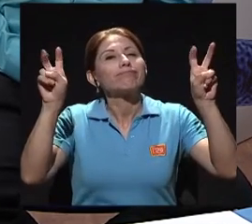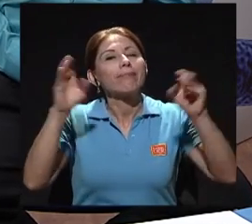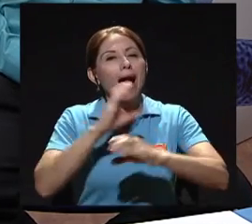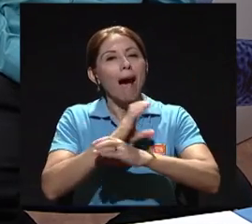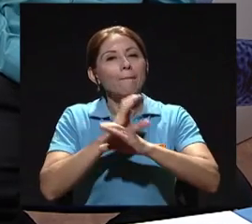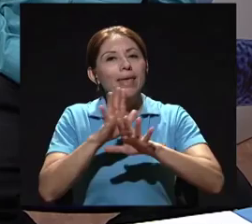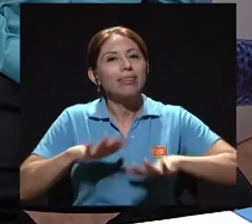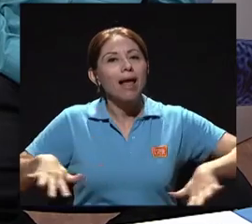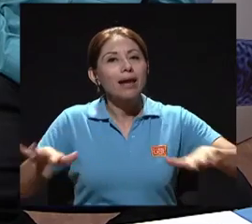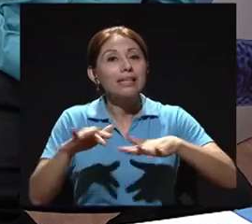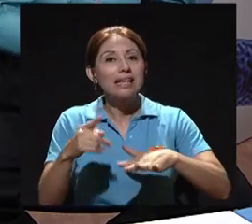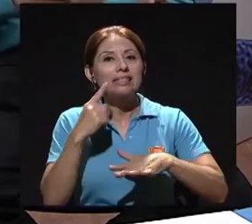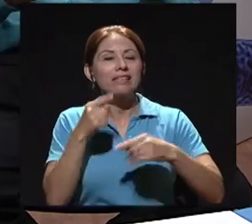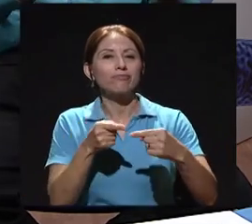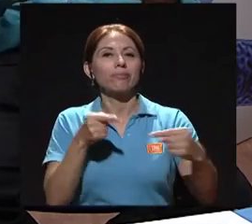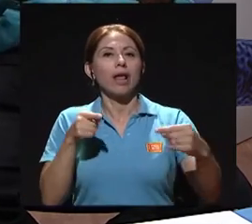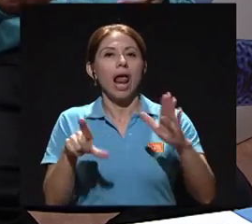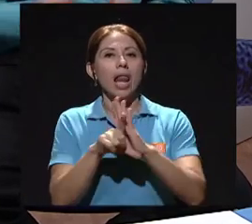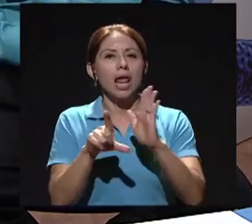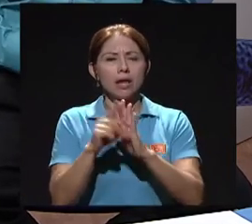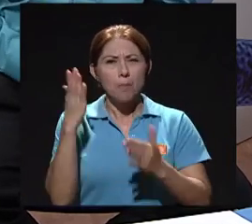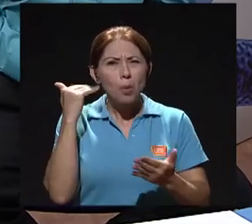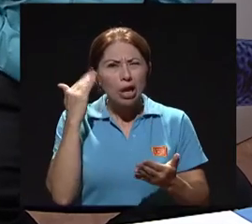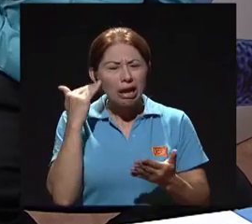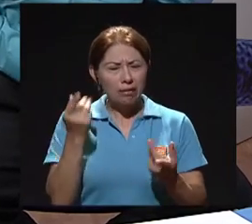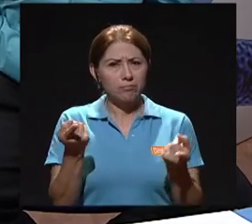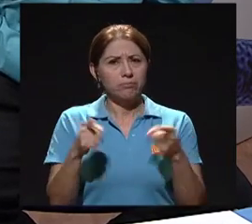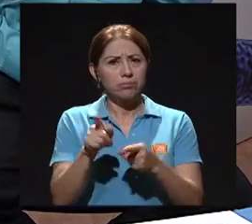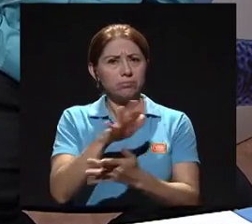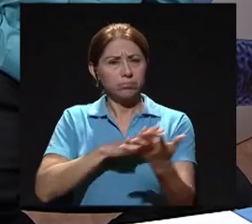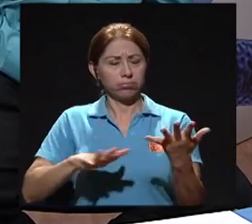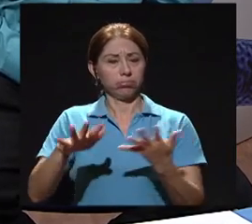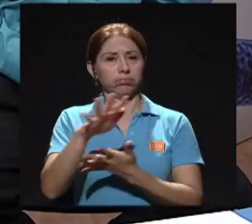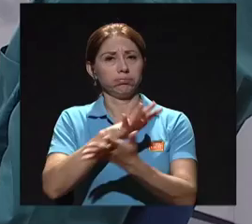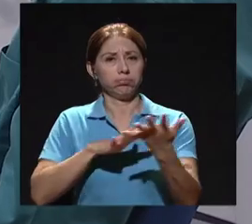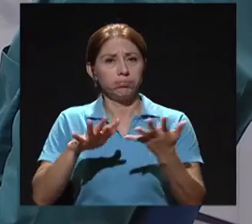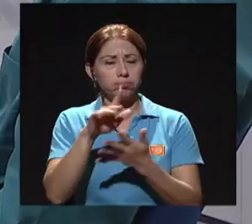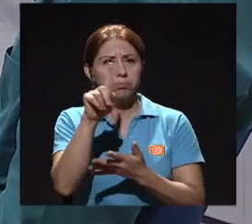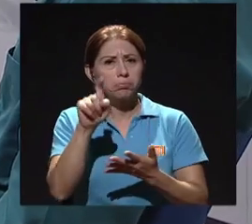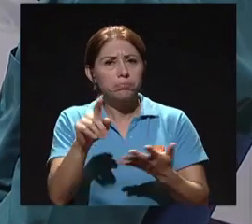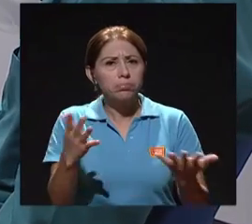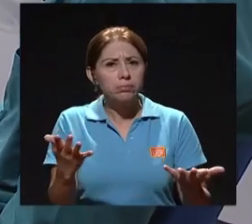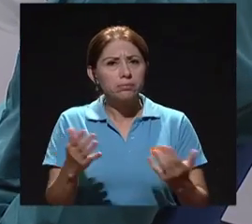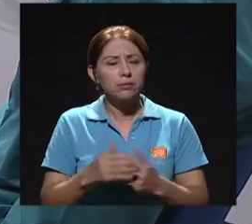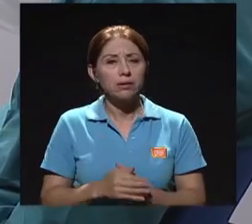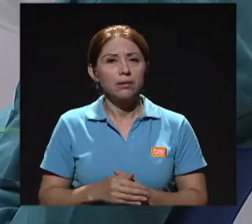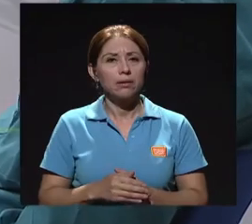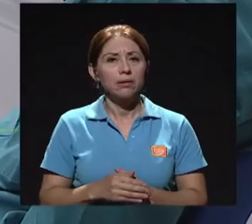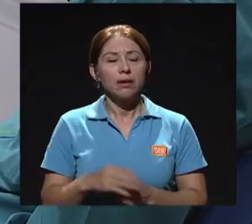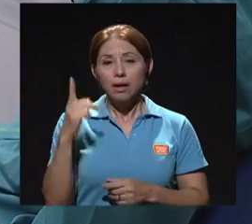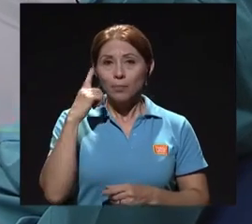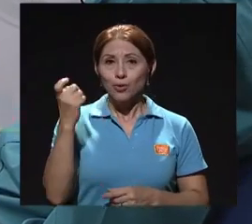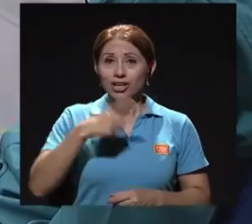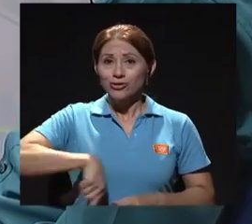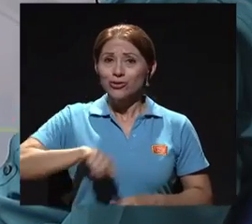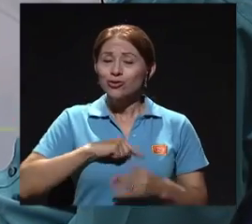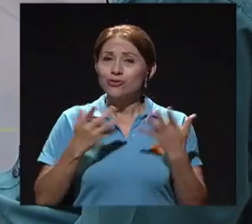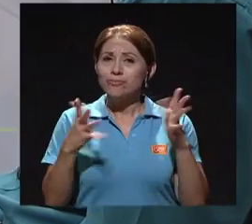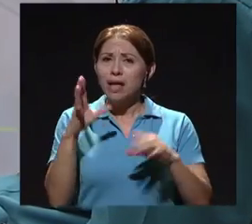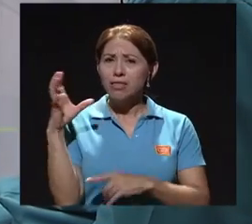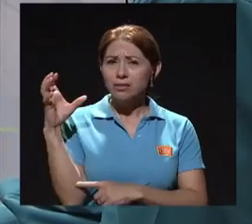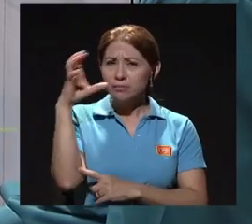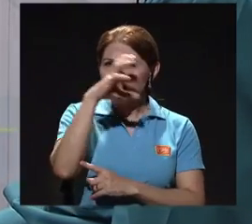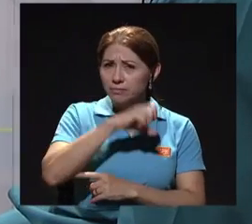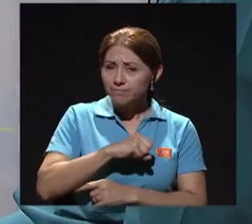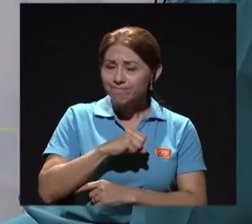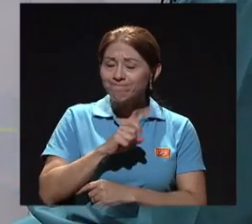contra de la ley porque se ha generado esa confusión bernard bueno porque nos hemos dado cuenta de que